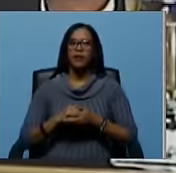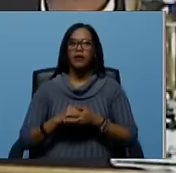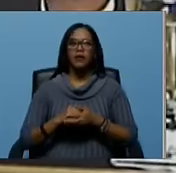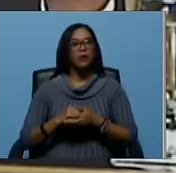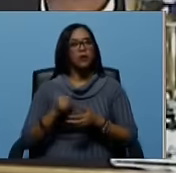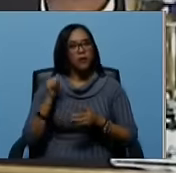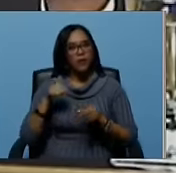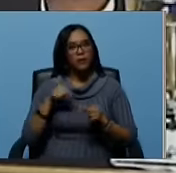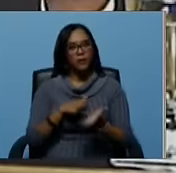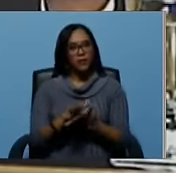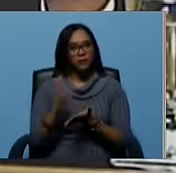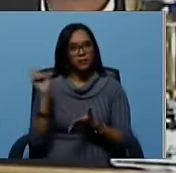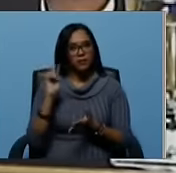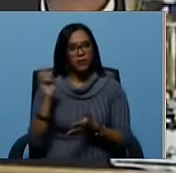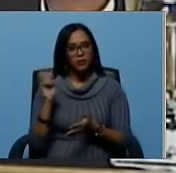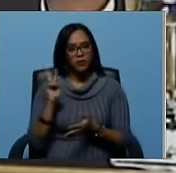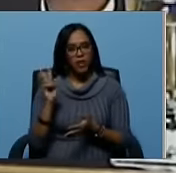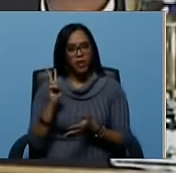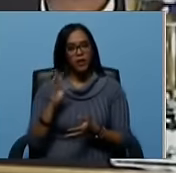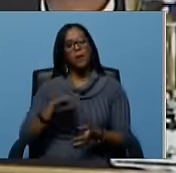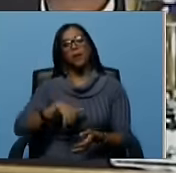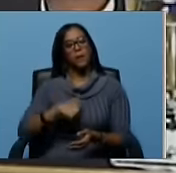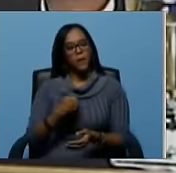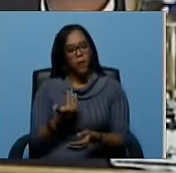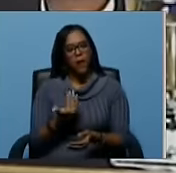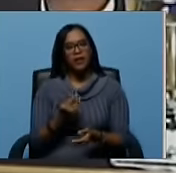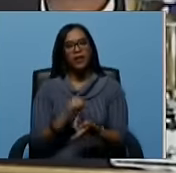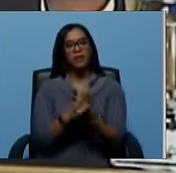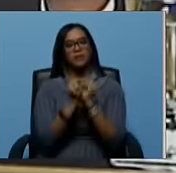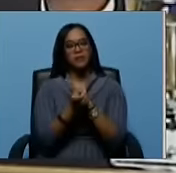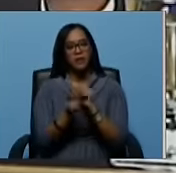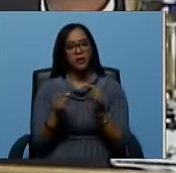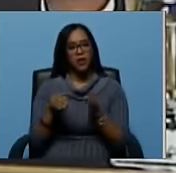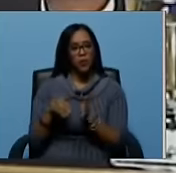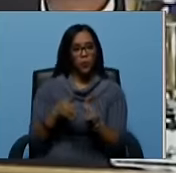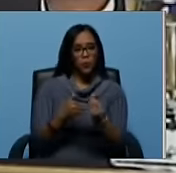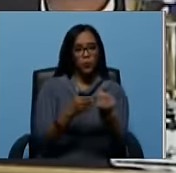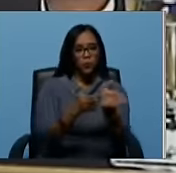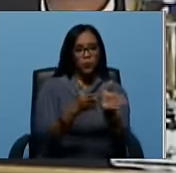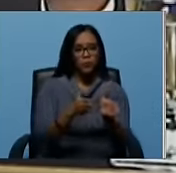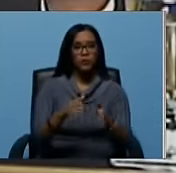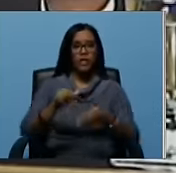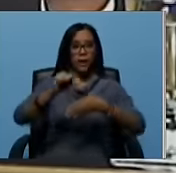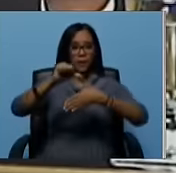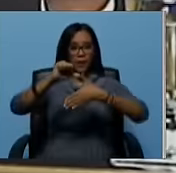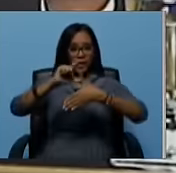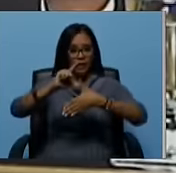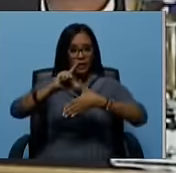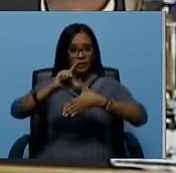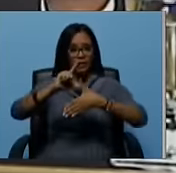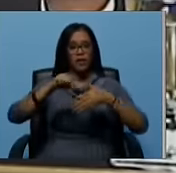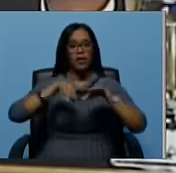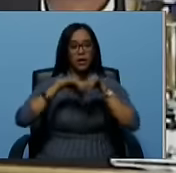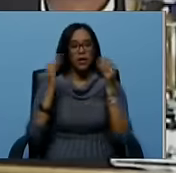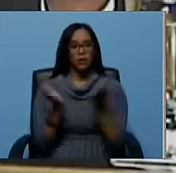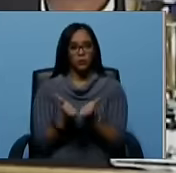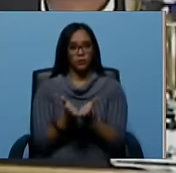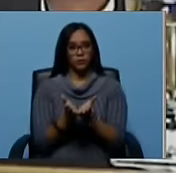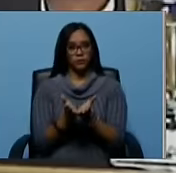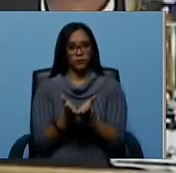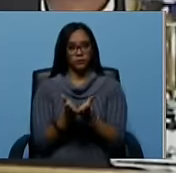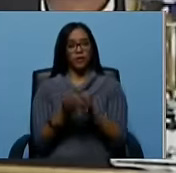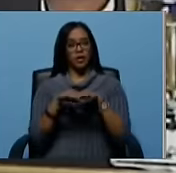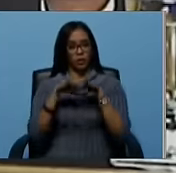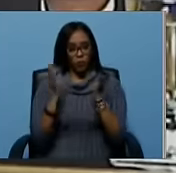lo que está ocurriendo en Venezuela puede marcar el rumbo de América Latina y del mundo. Y del